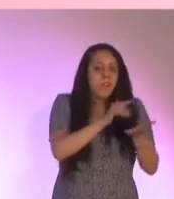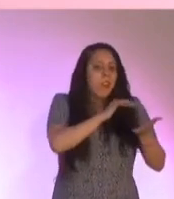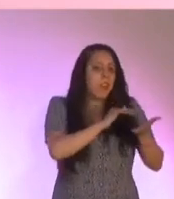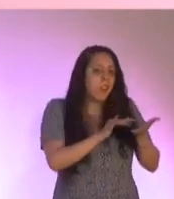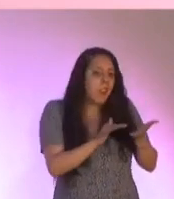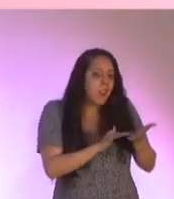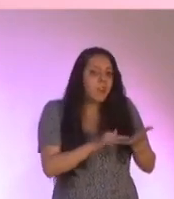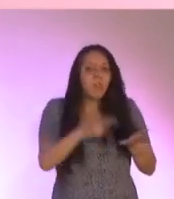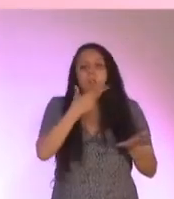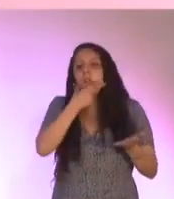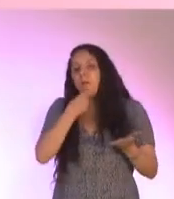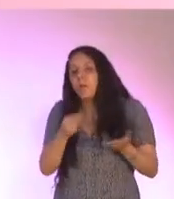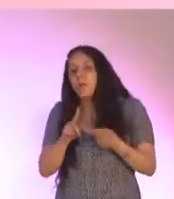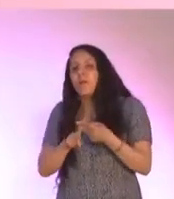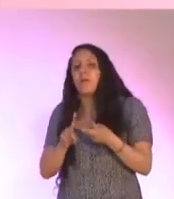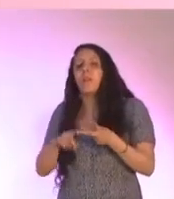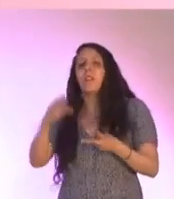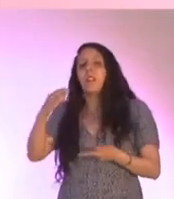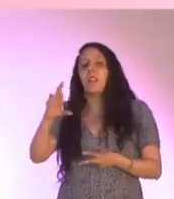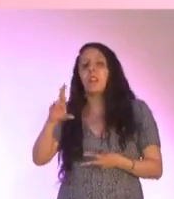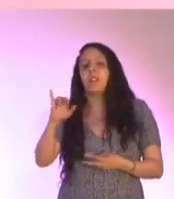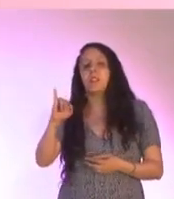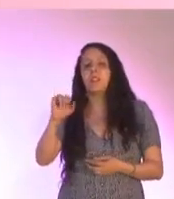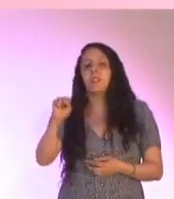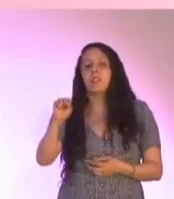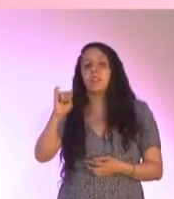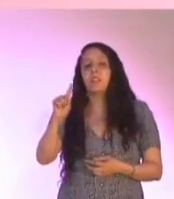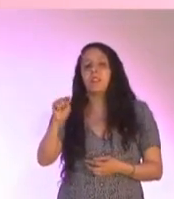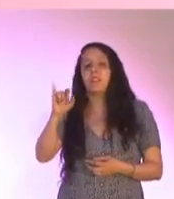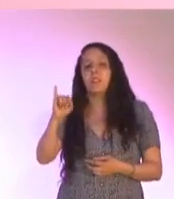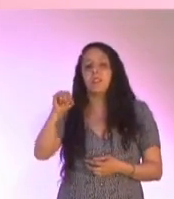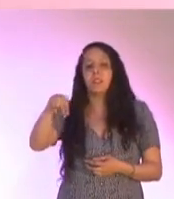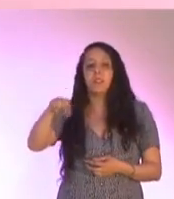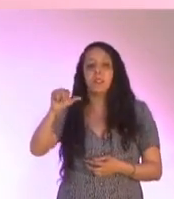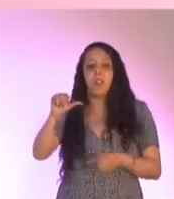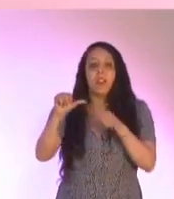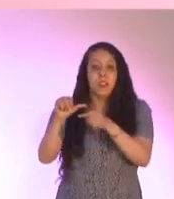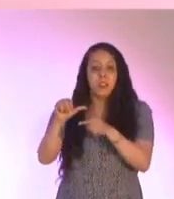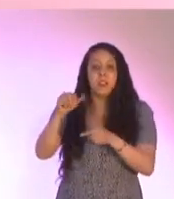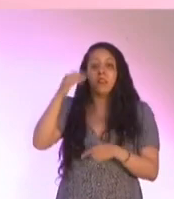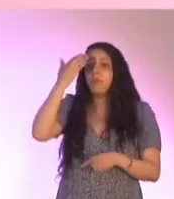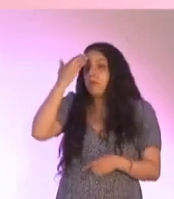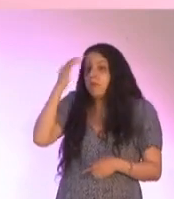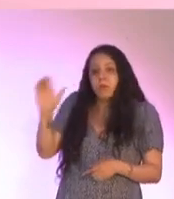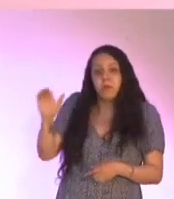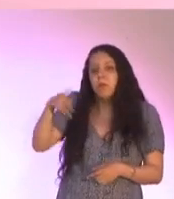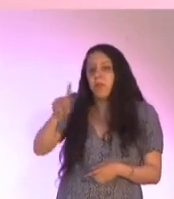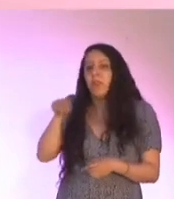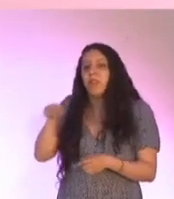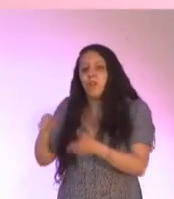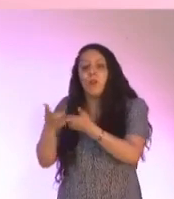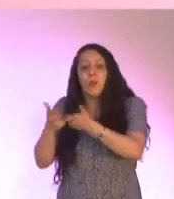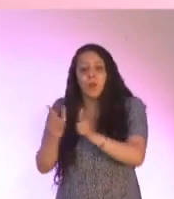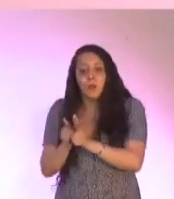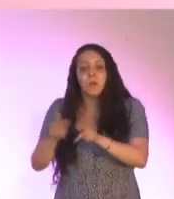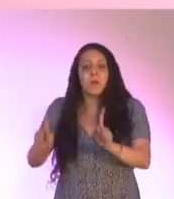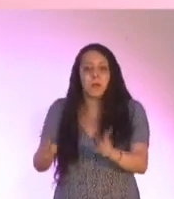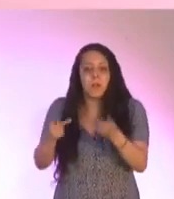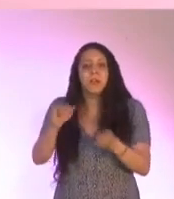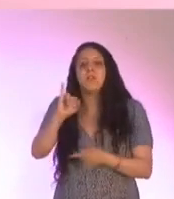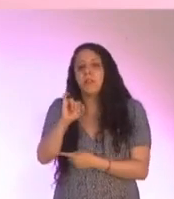christina es otro que ya no la conocía ayuda con el tiempo la editorial y porque le invite a leer en varias